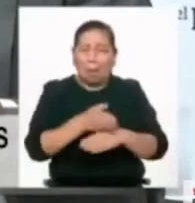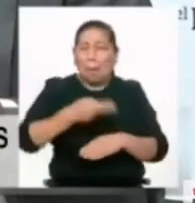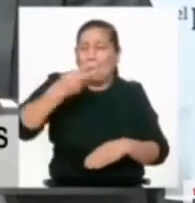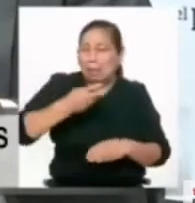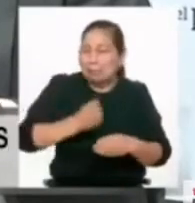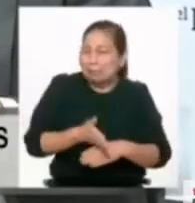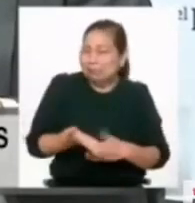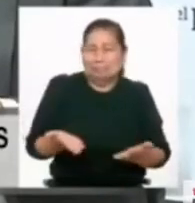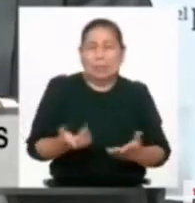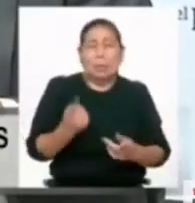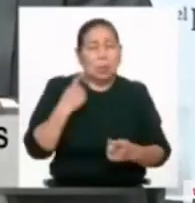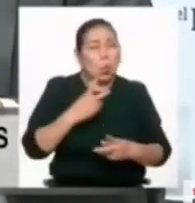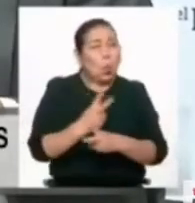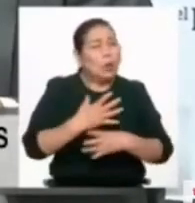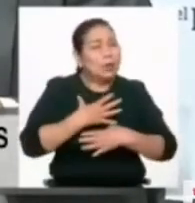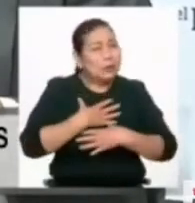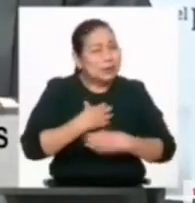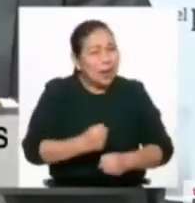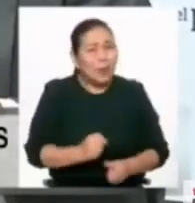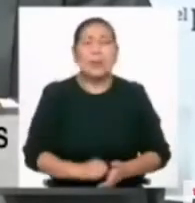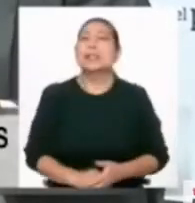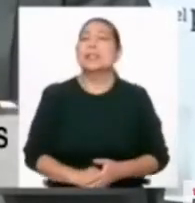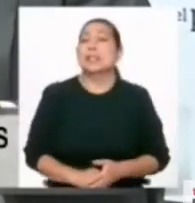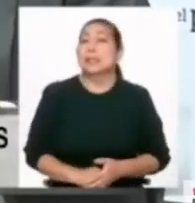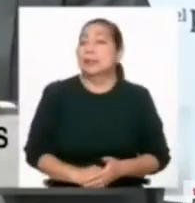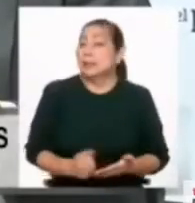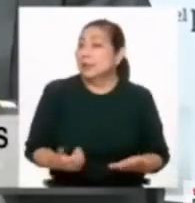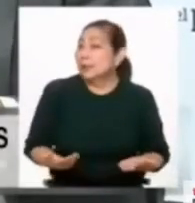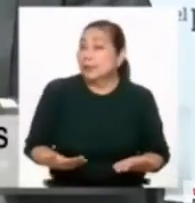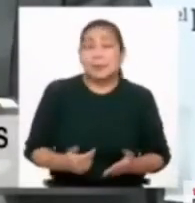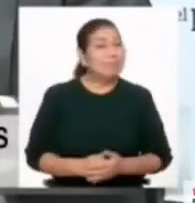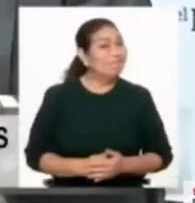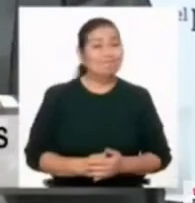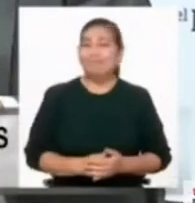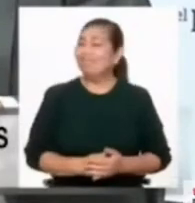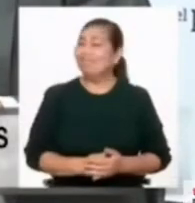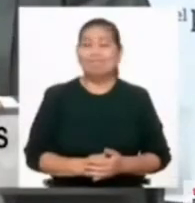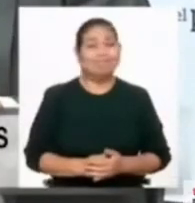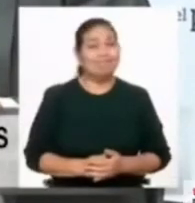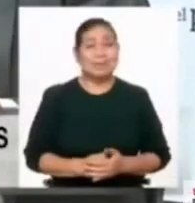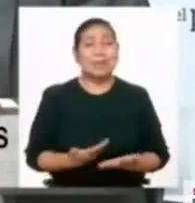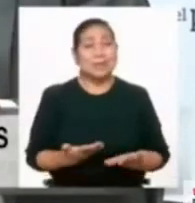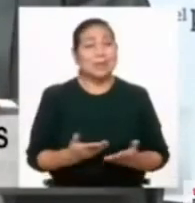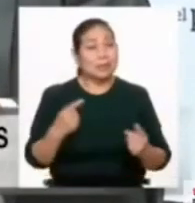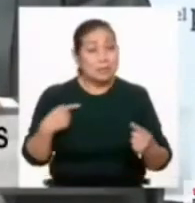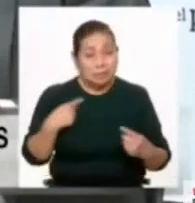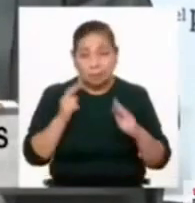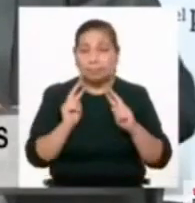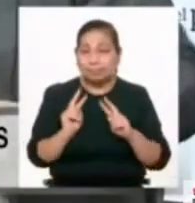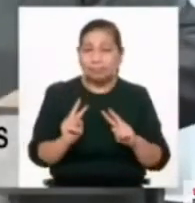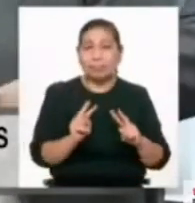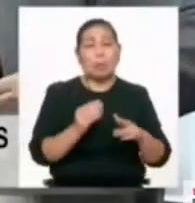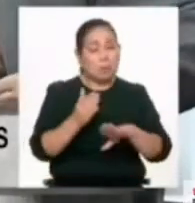ingrese por cuestiones de salud. Y esta realidad pues va a ser enfrentada